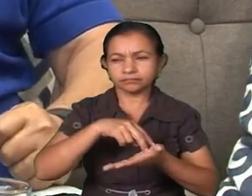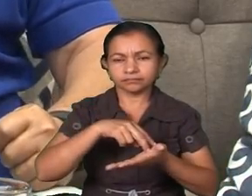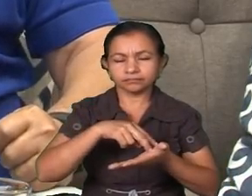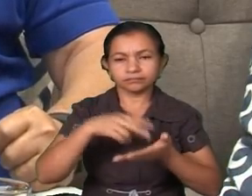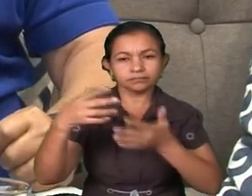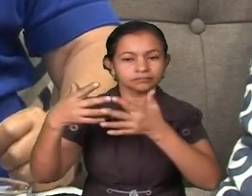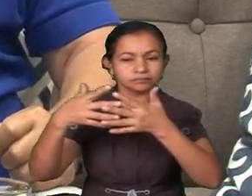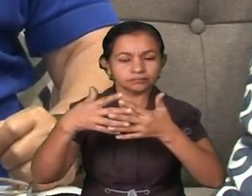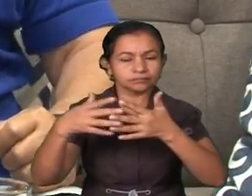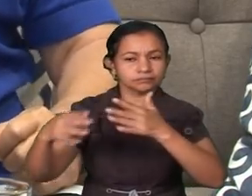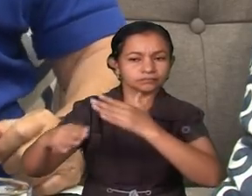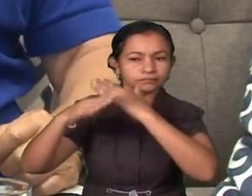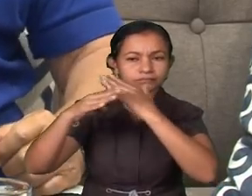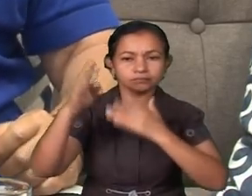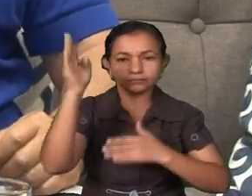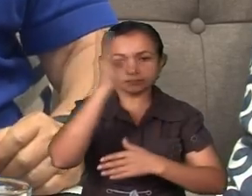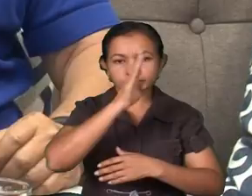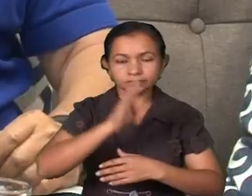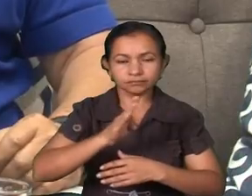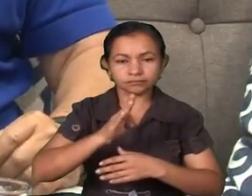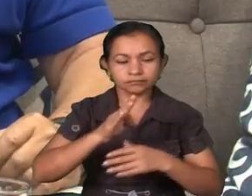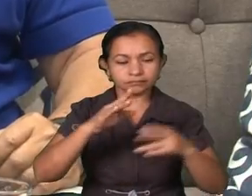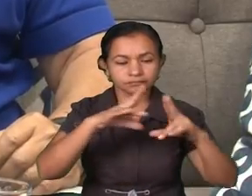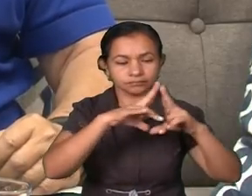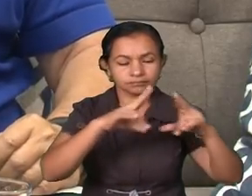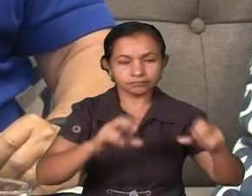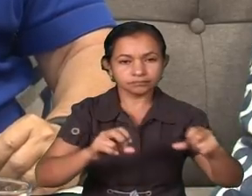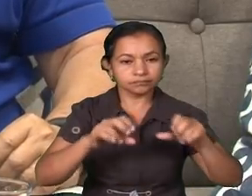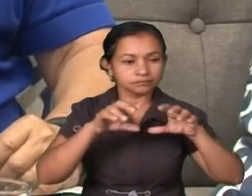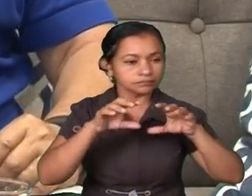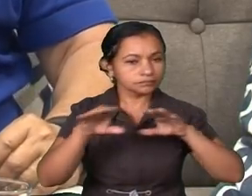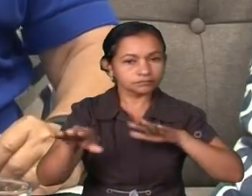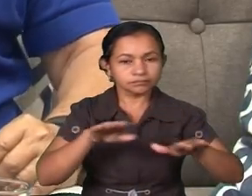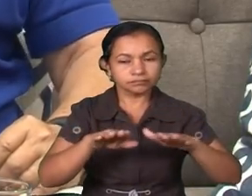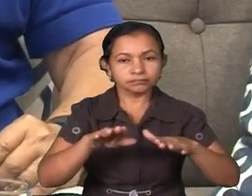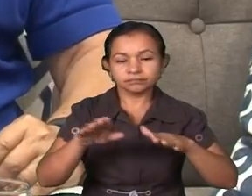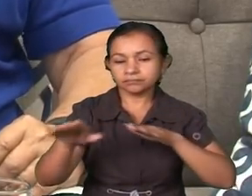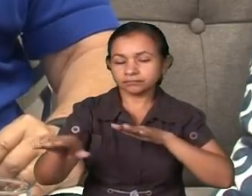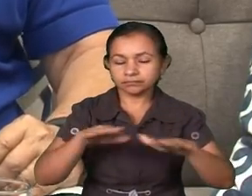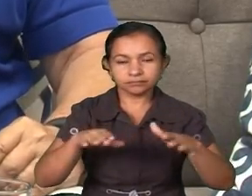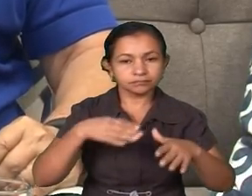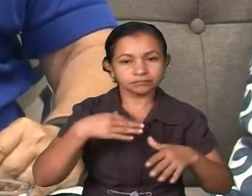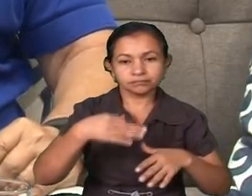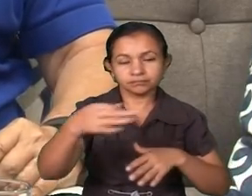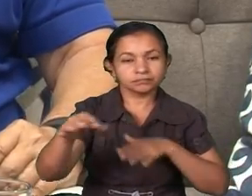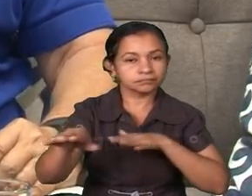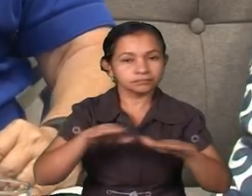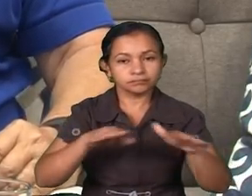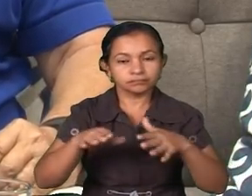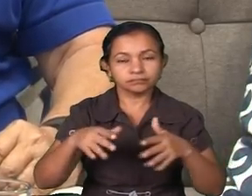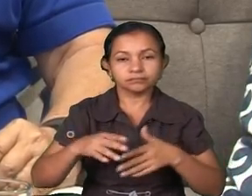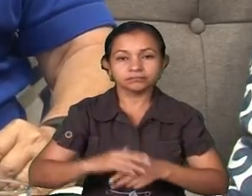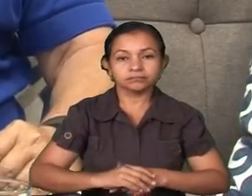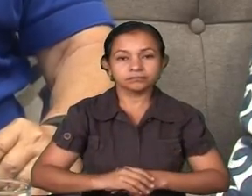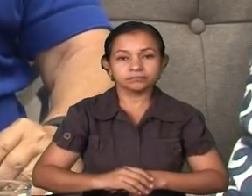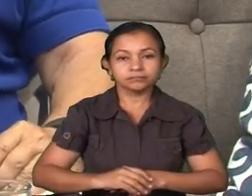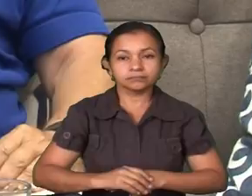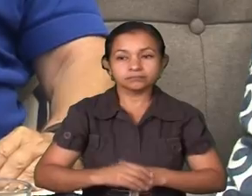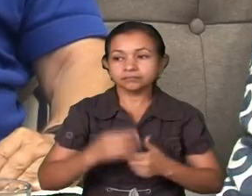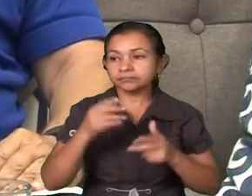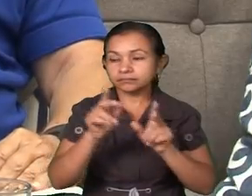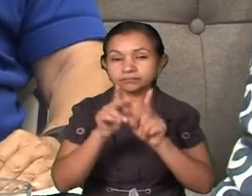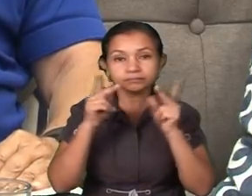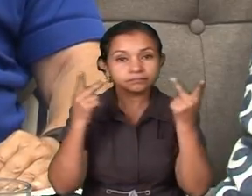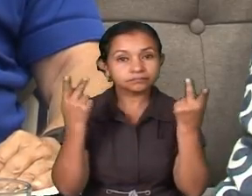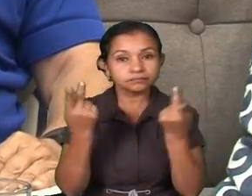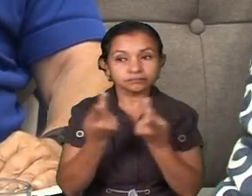el imperio, que nunca ha podido contra nosotros y que no va a poder en este momento. Porque el pueblo